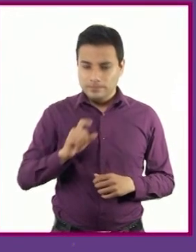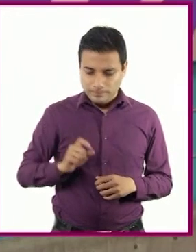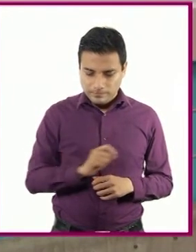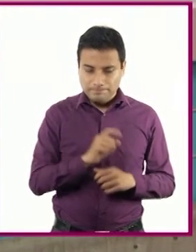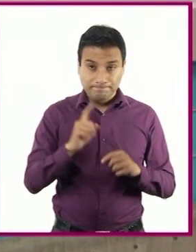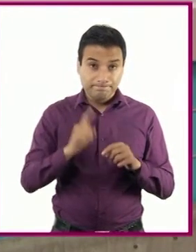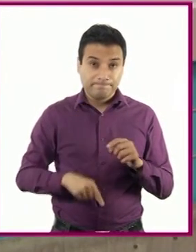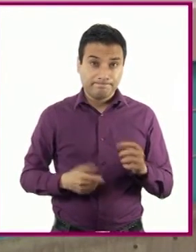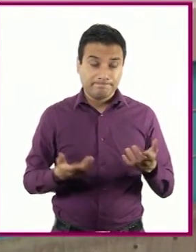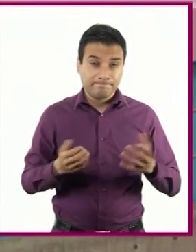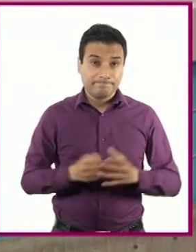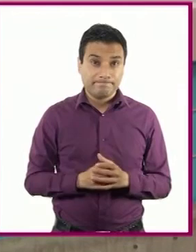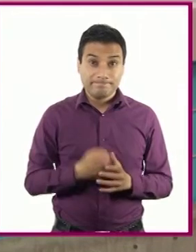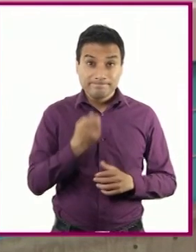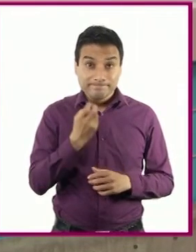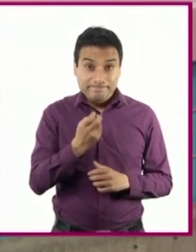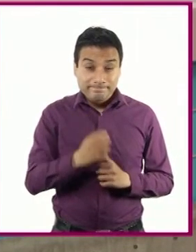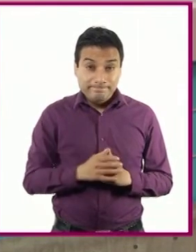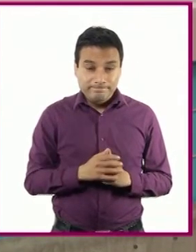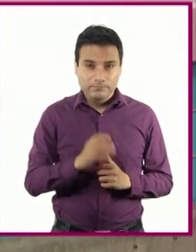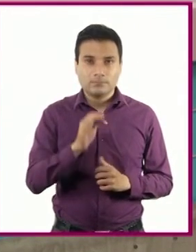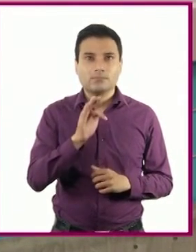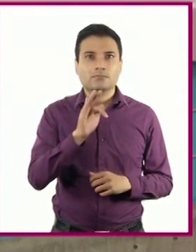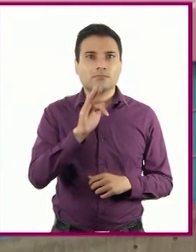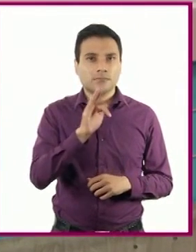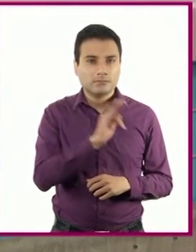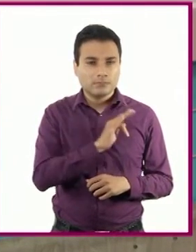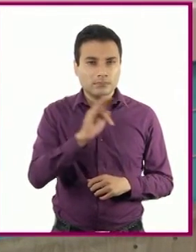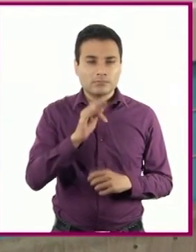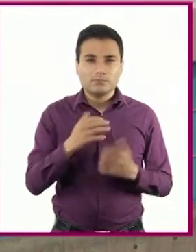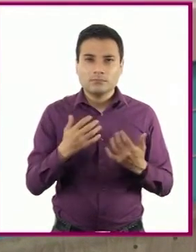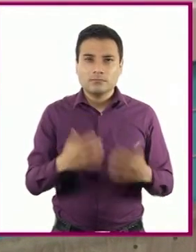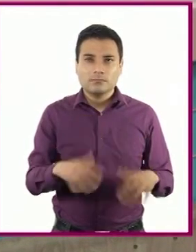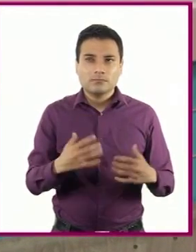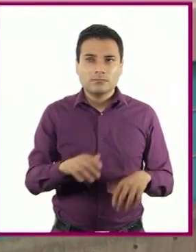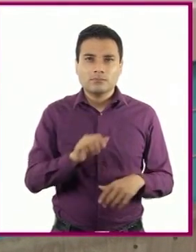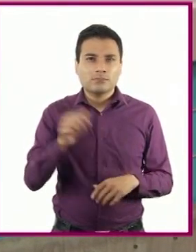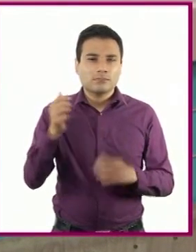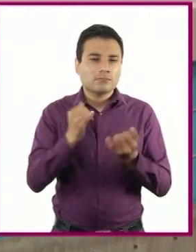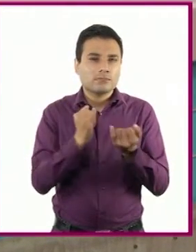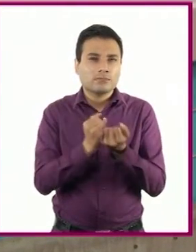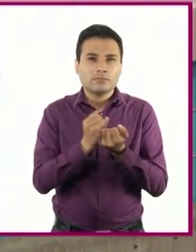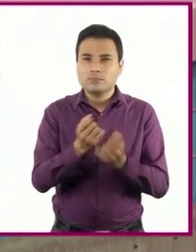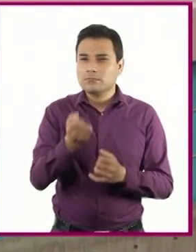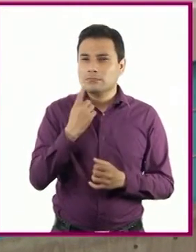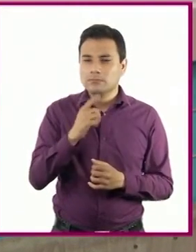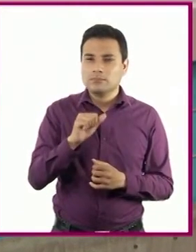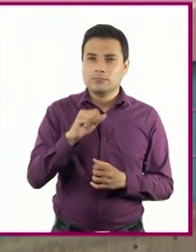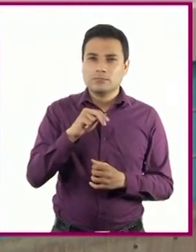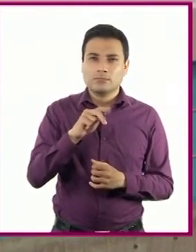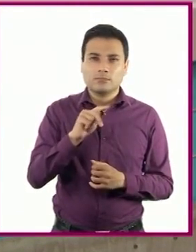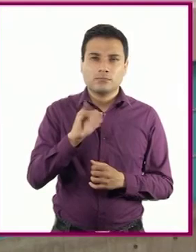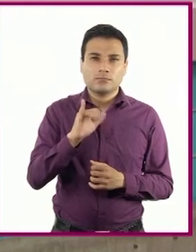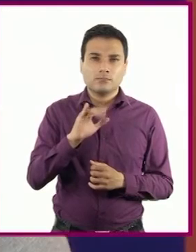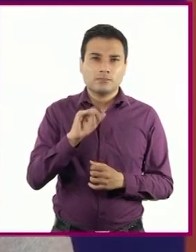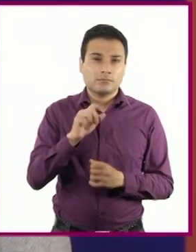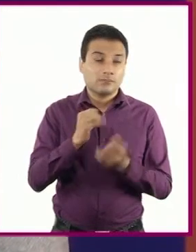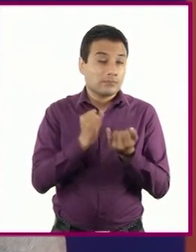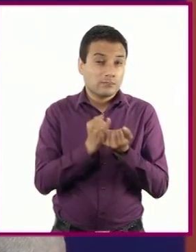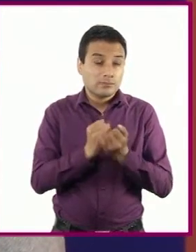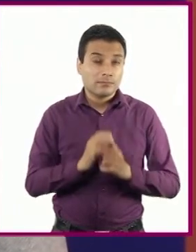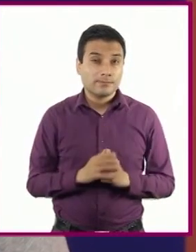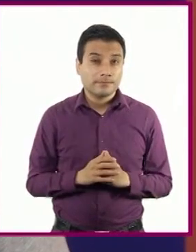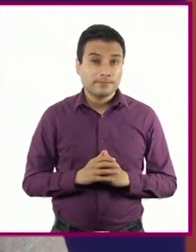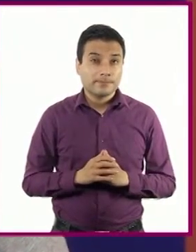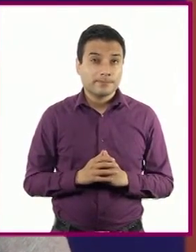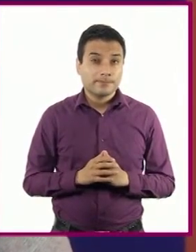bacteria y que esta incluso puede ser igual a la de algunos antibióticos de referencia que se utilizan para combatirla.